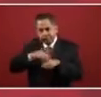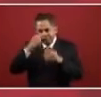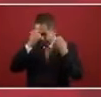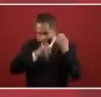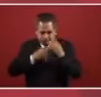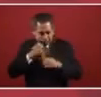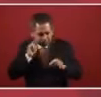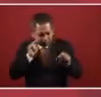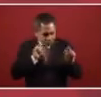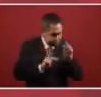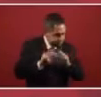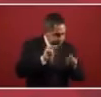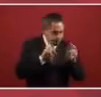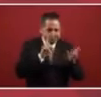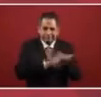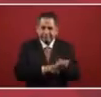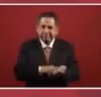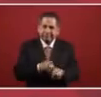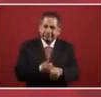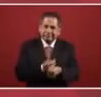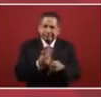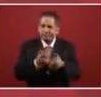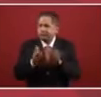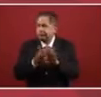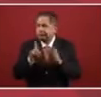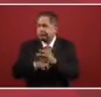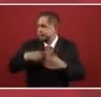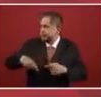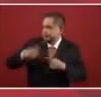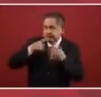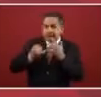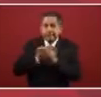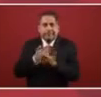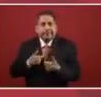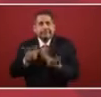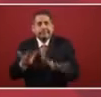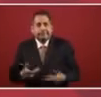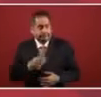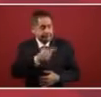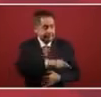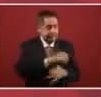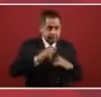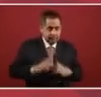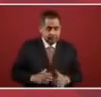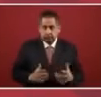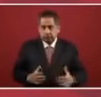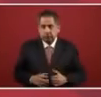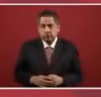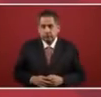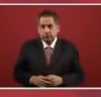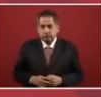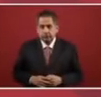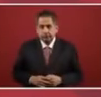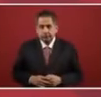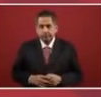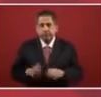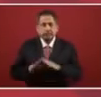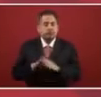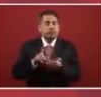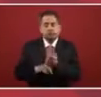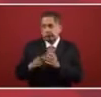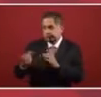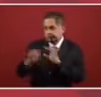para tomar un acuerdo, una decisión, todo esto de conformidad